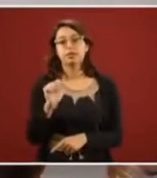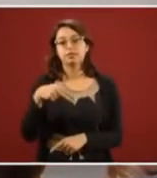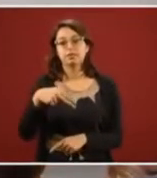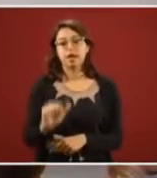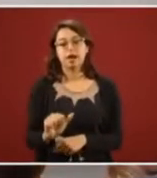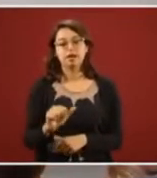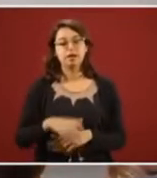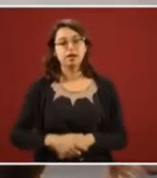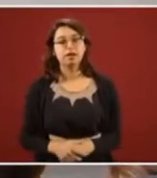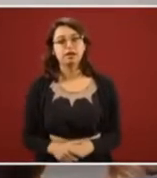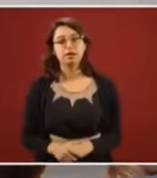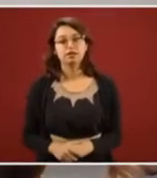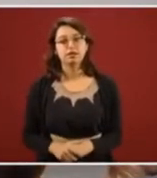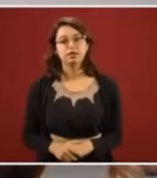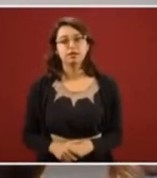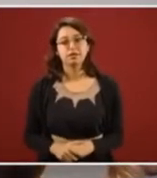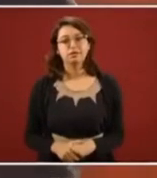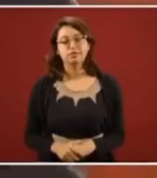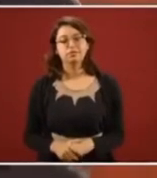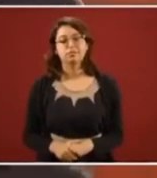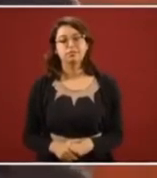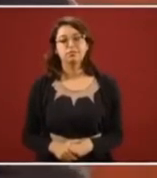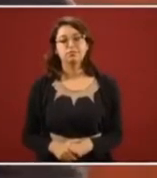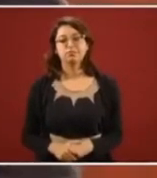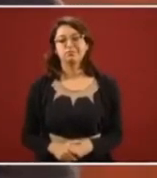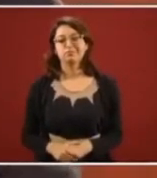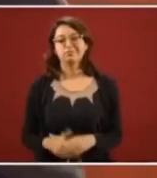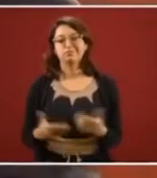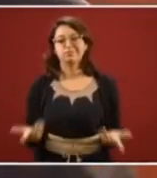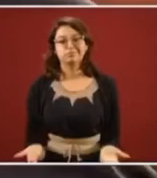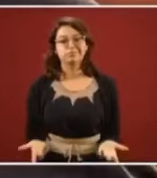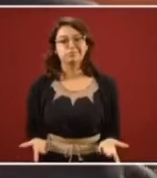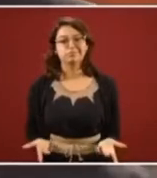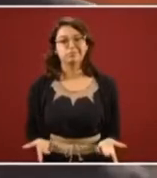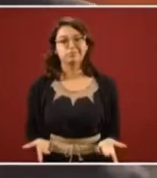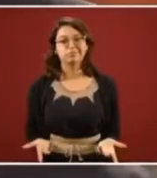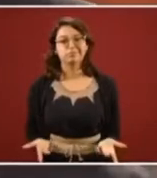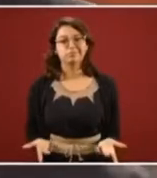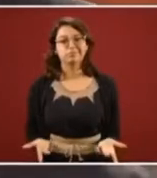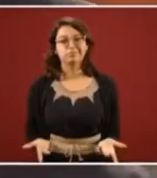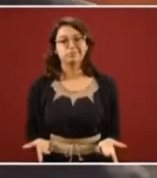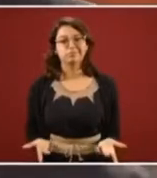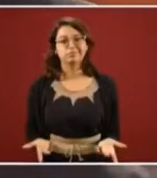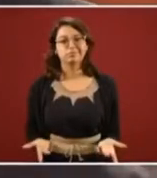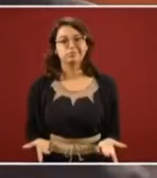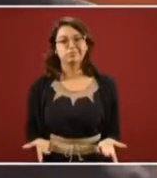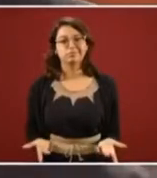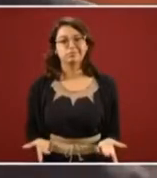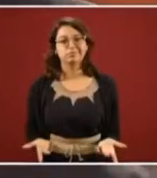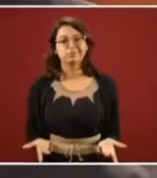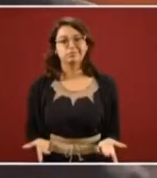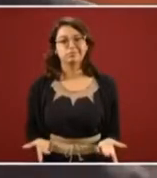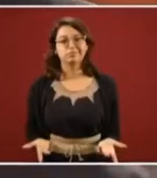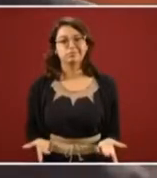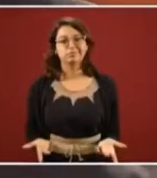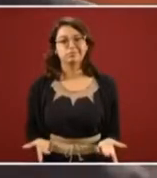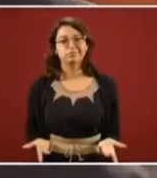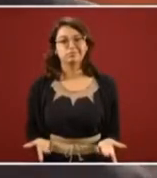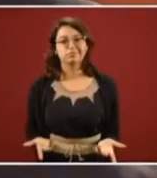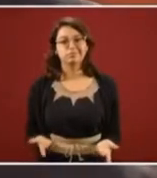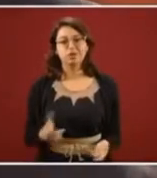este por recomendación de lucas alamán ricas y wish ricamente pai lucas